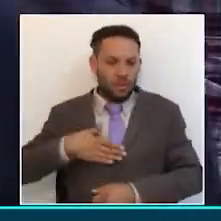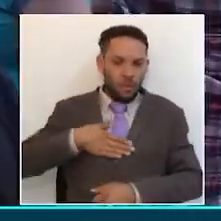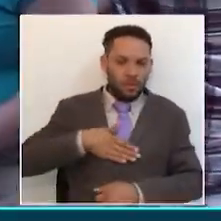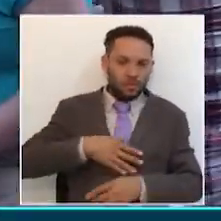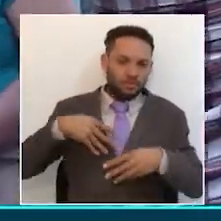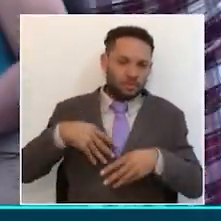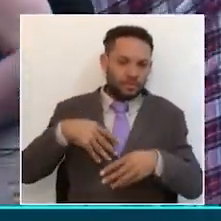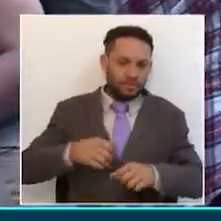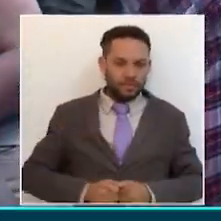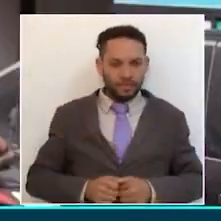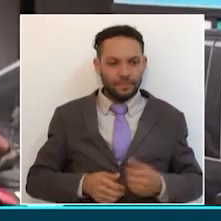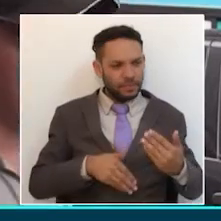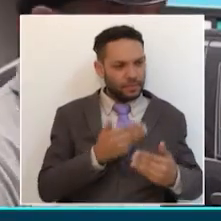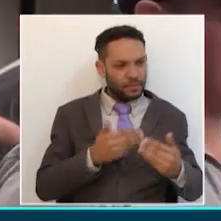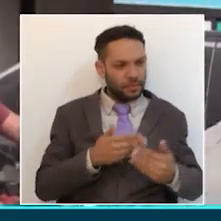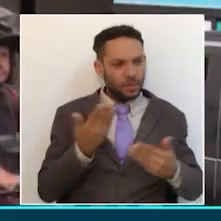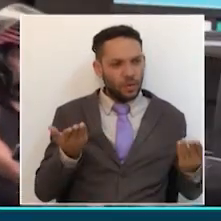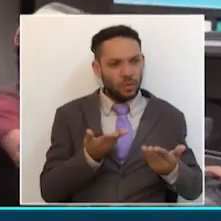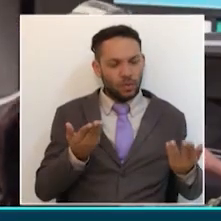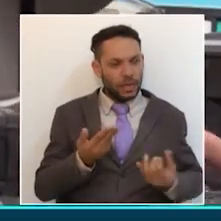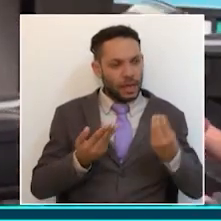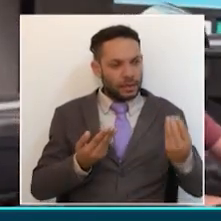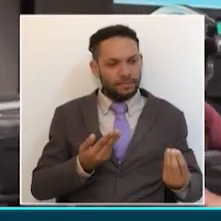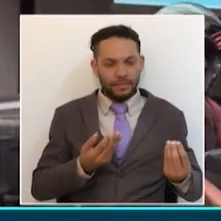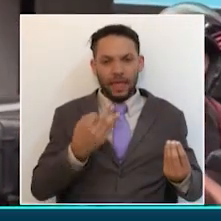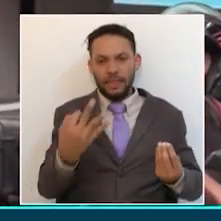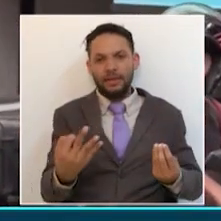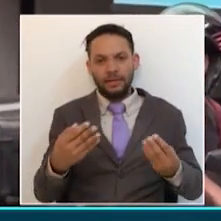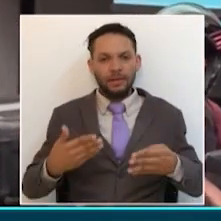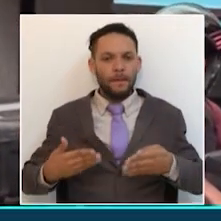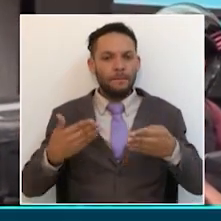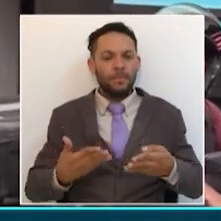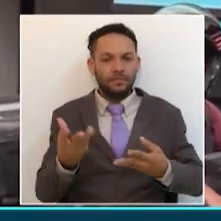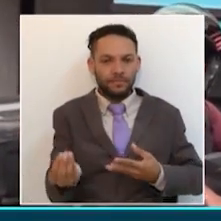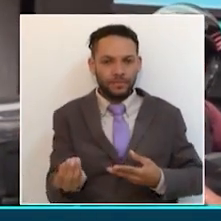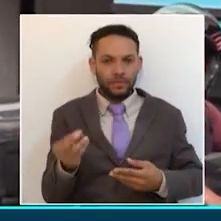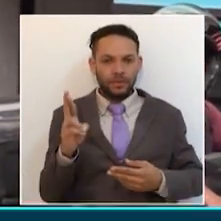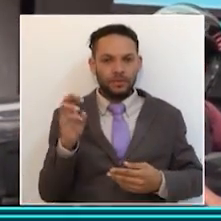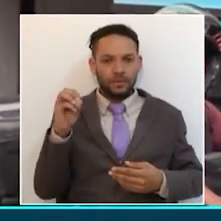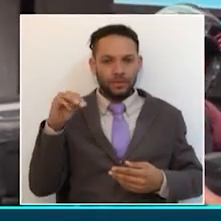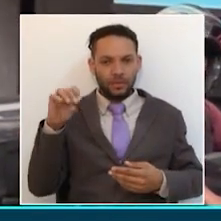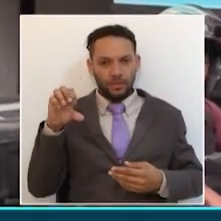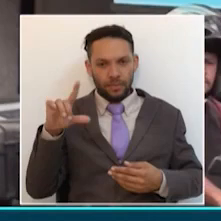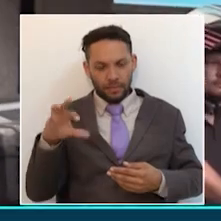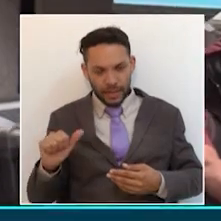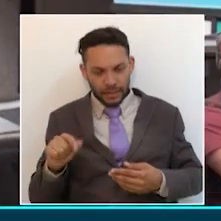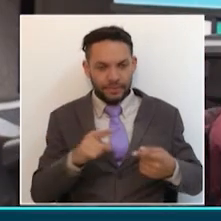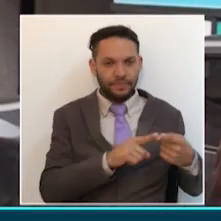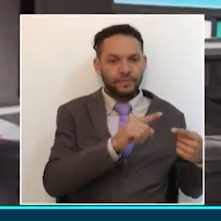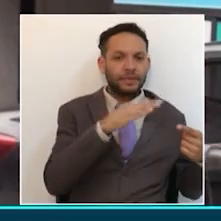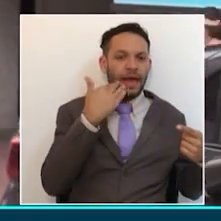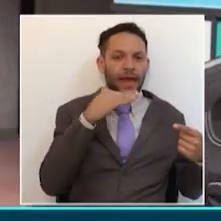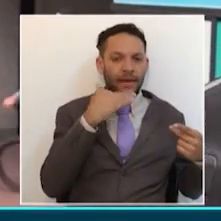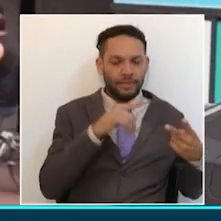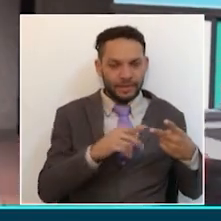Bolívar. Inicialmente contamos con tres bloqueos, uno que se encuentra la vía a la Romelia, dos vía Armenia y tres